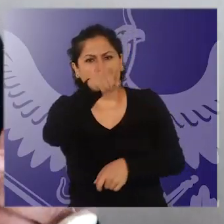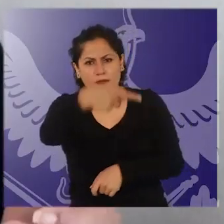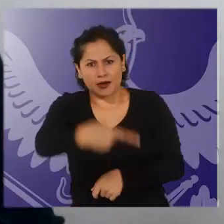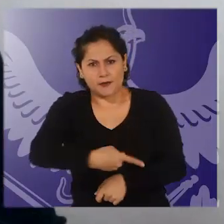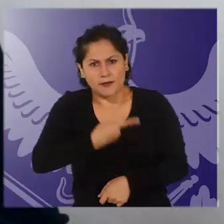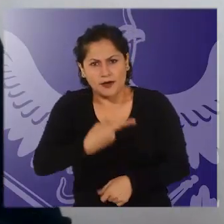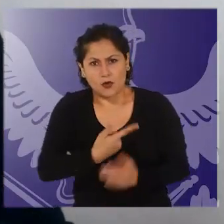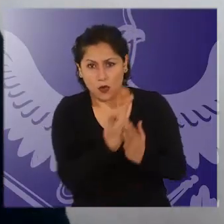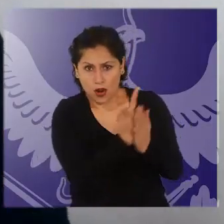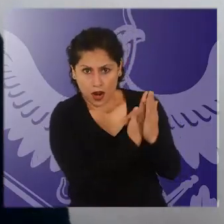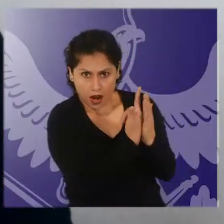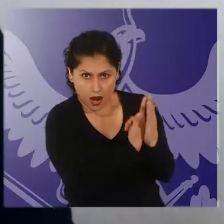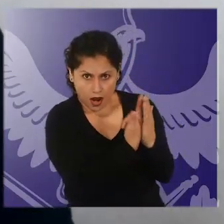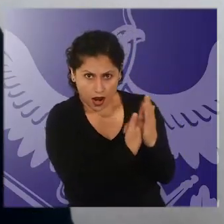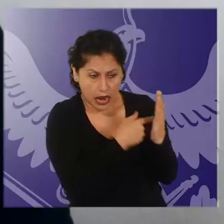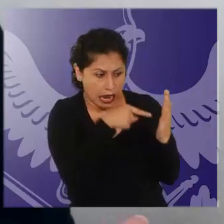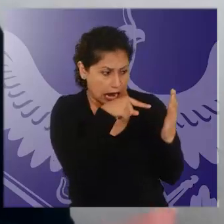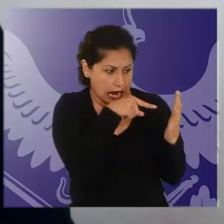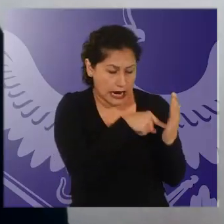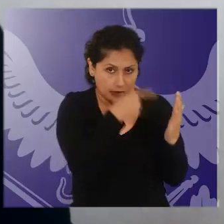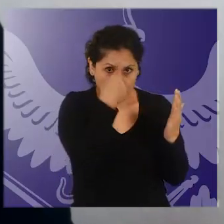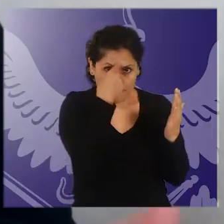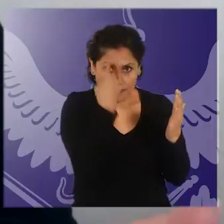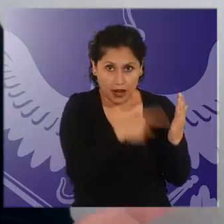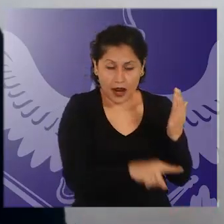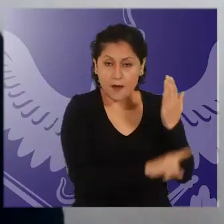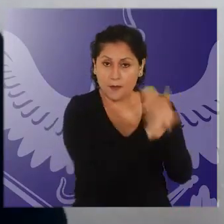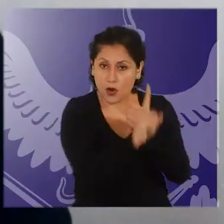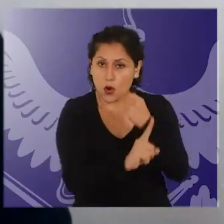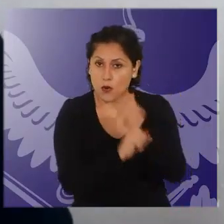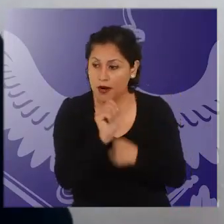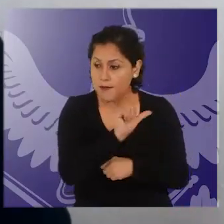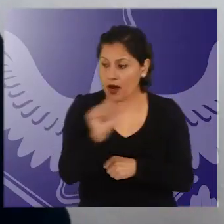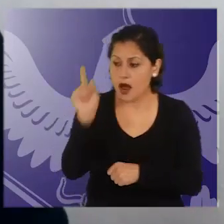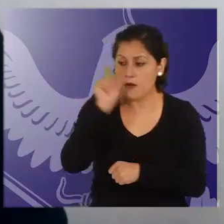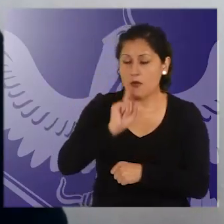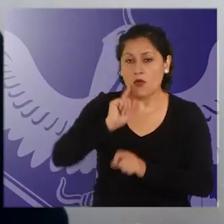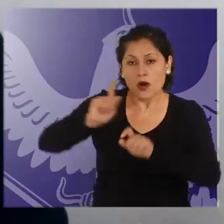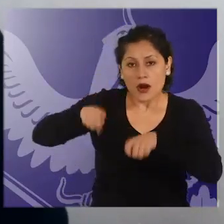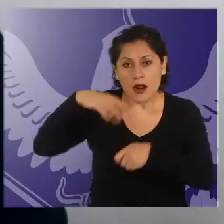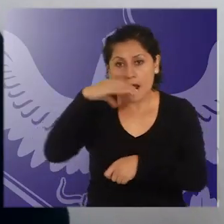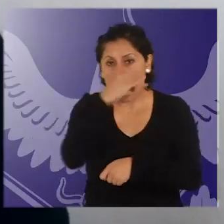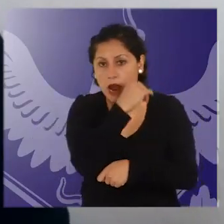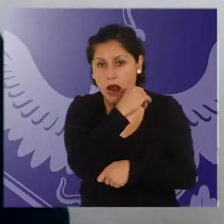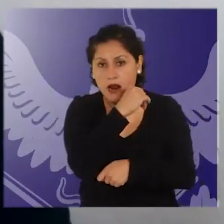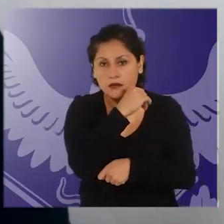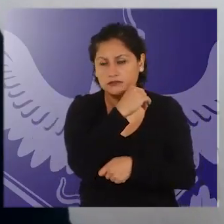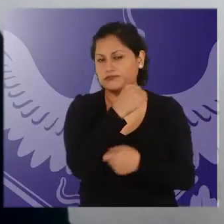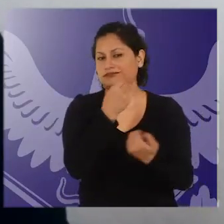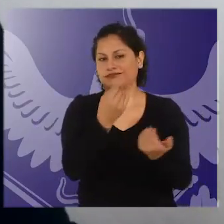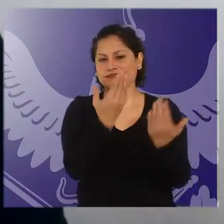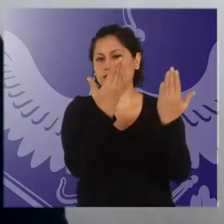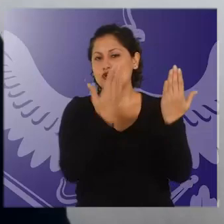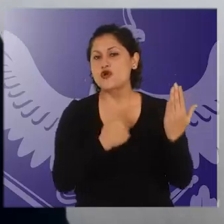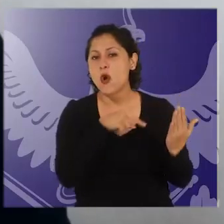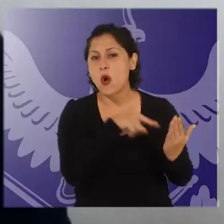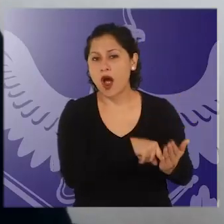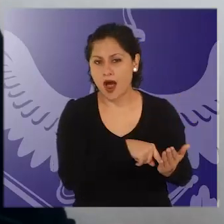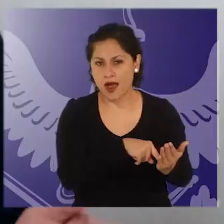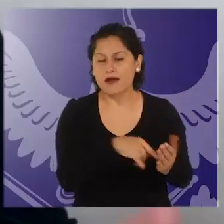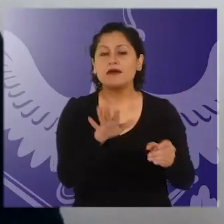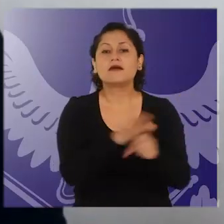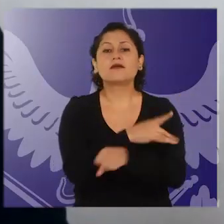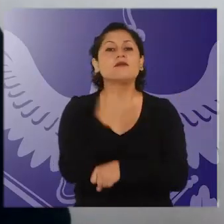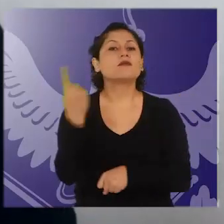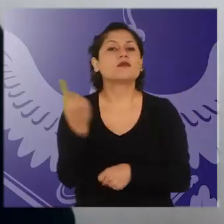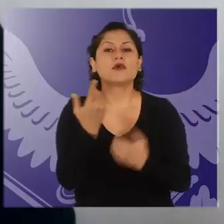preguntan si existe un registro que atienda todas estas situaciones para las mujeres afromexicanas, no lo hay,